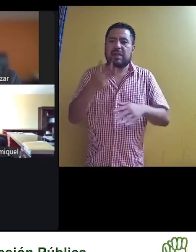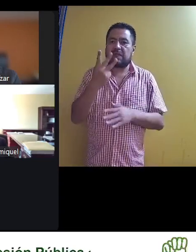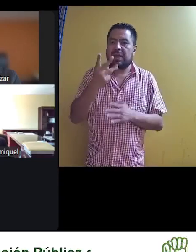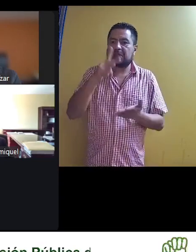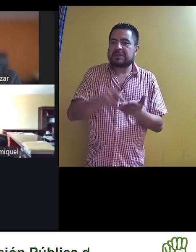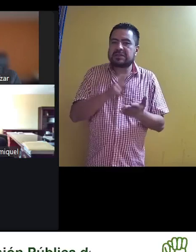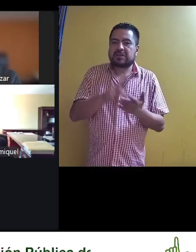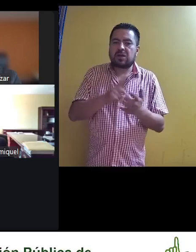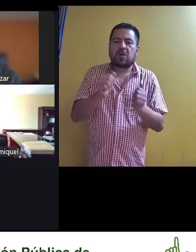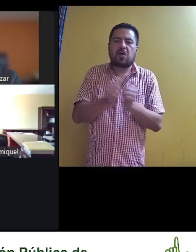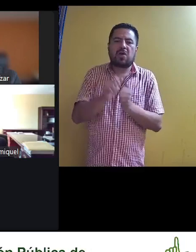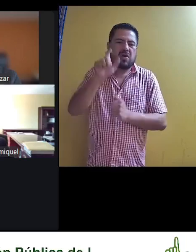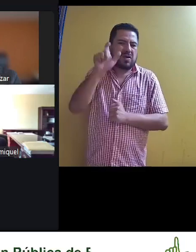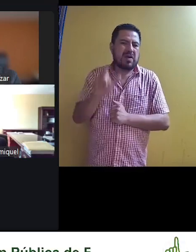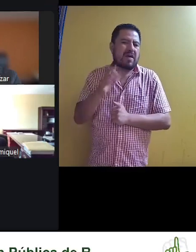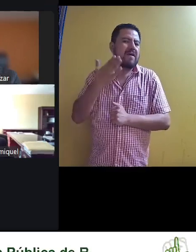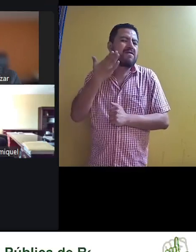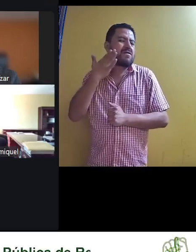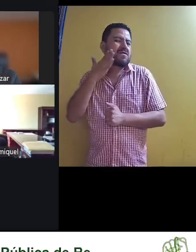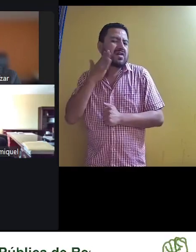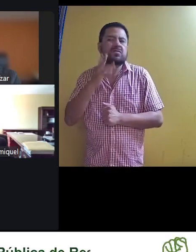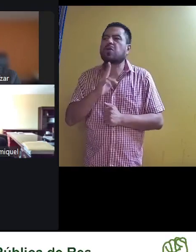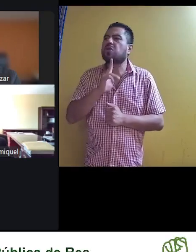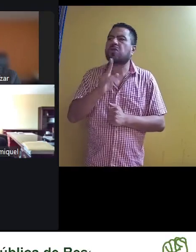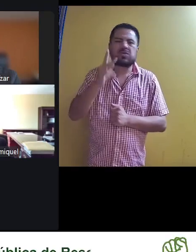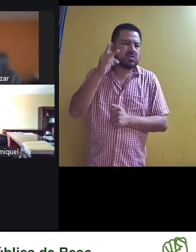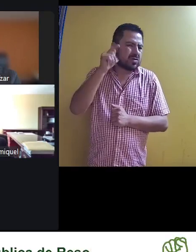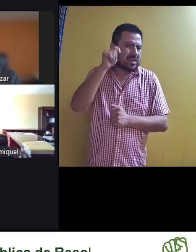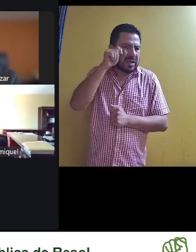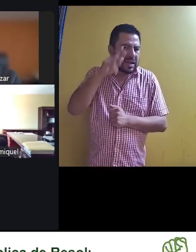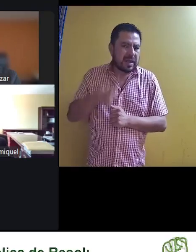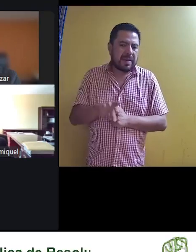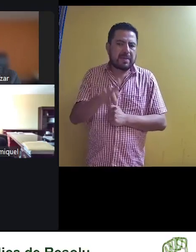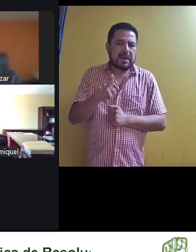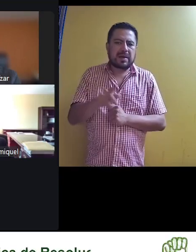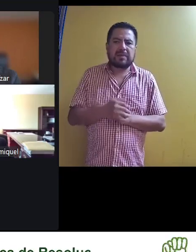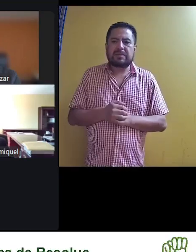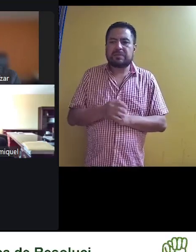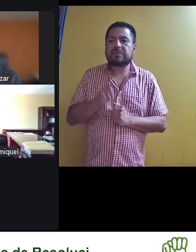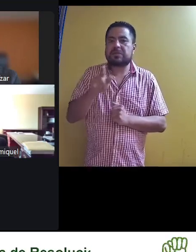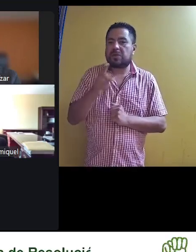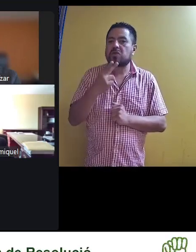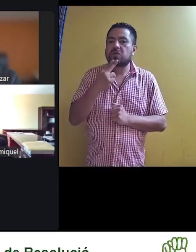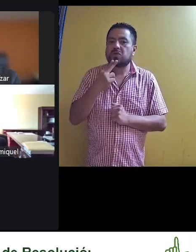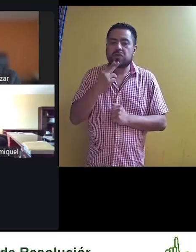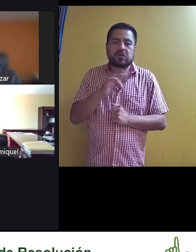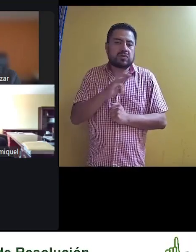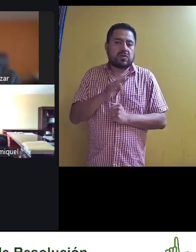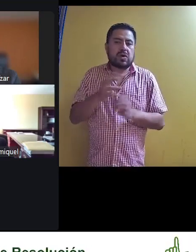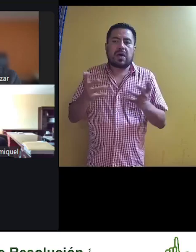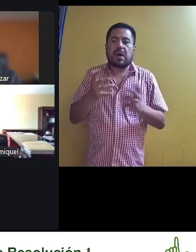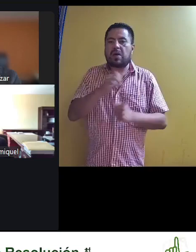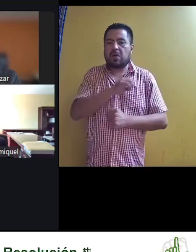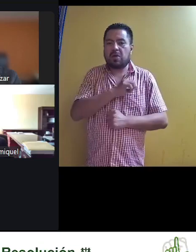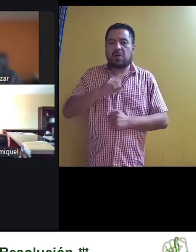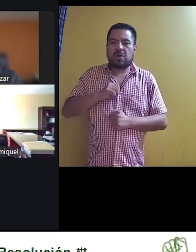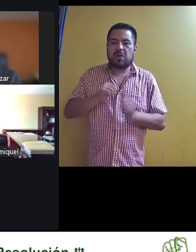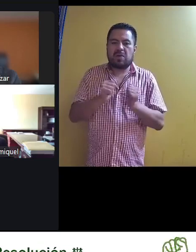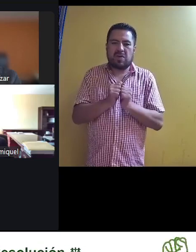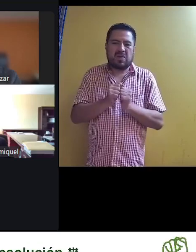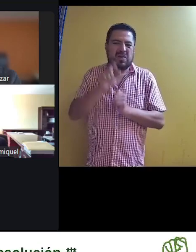a través de perfil Facebook La Voz de Tlapa, haga un curso genérico obligatorio, de